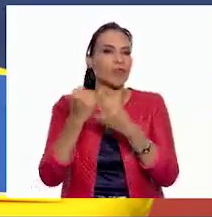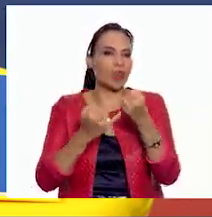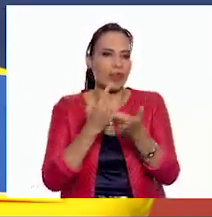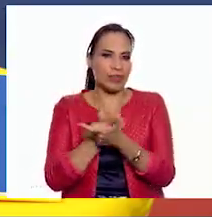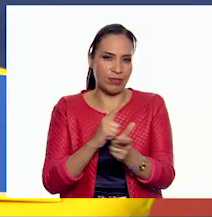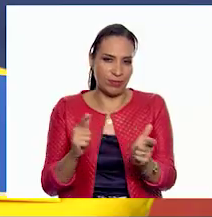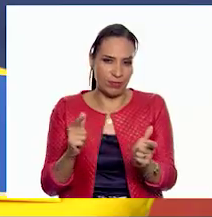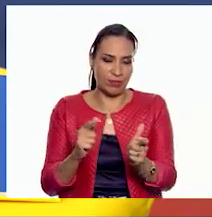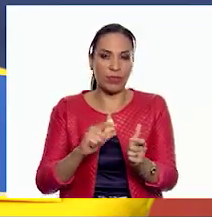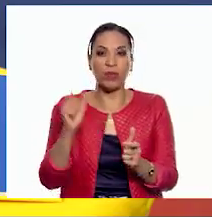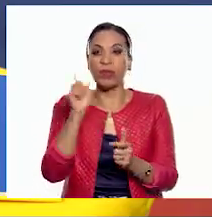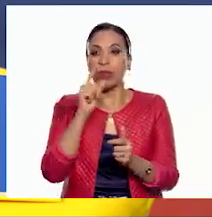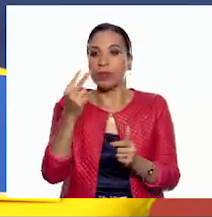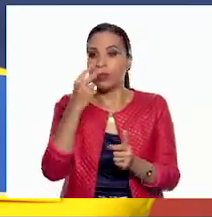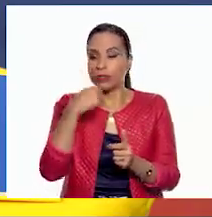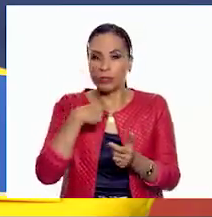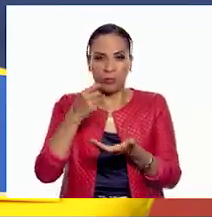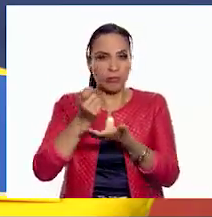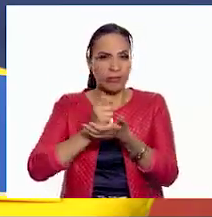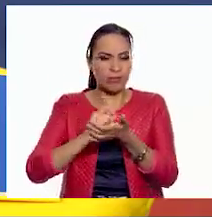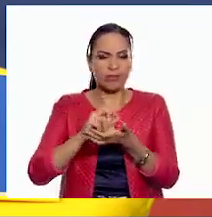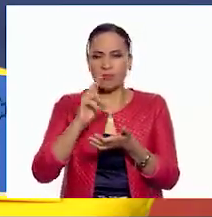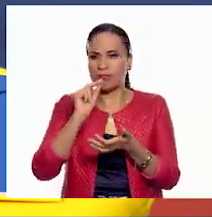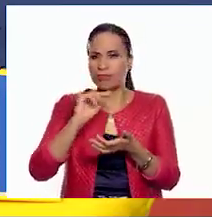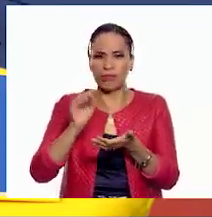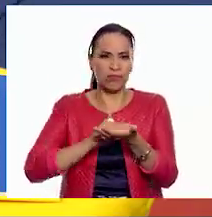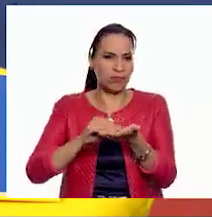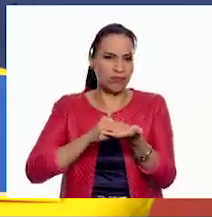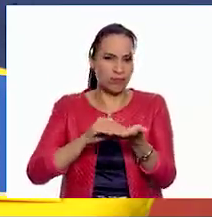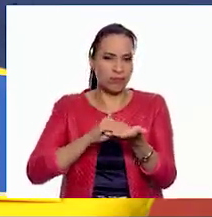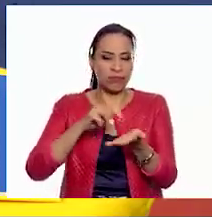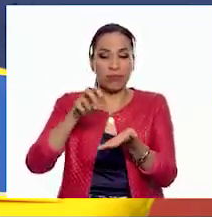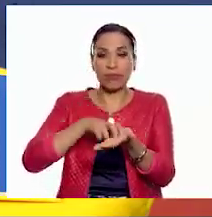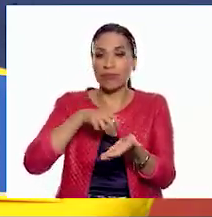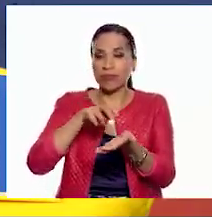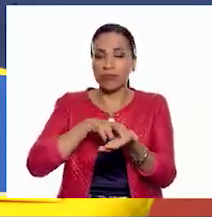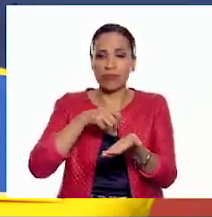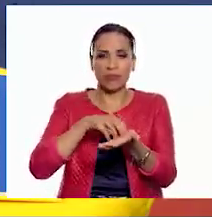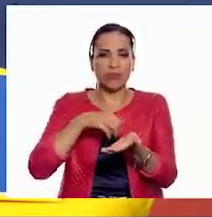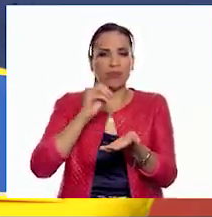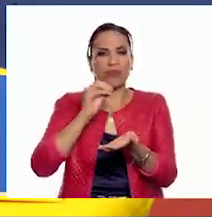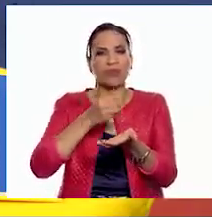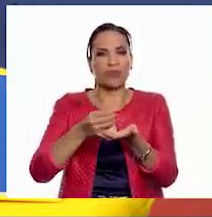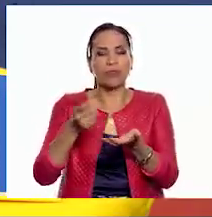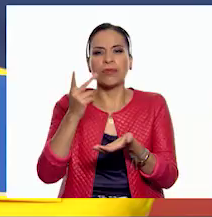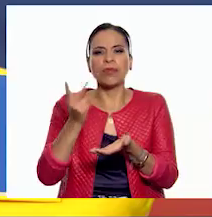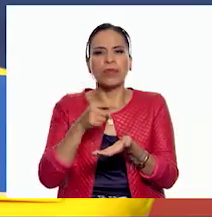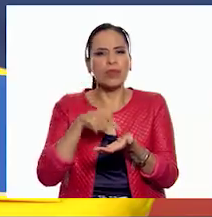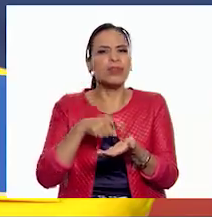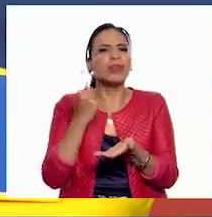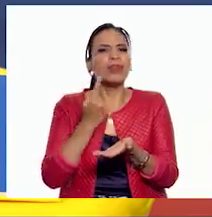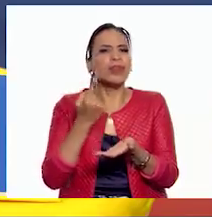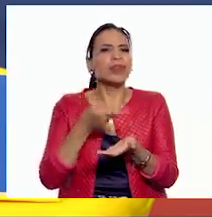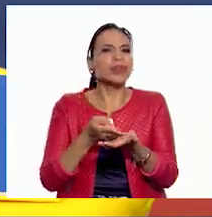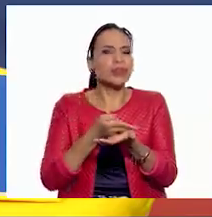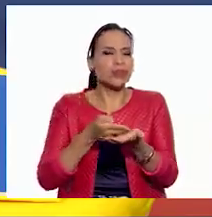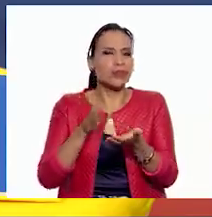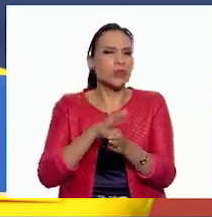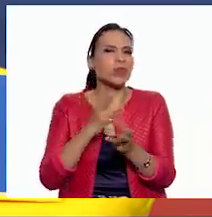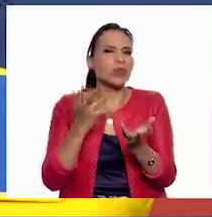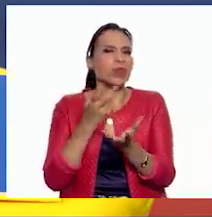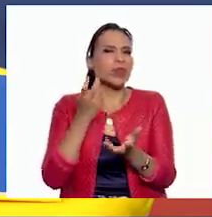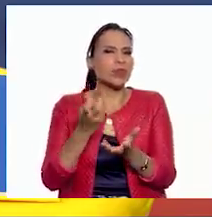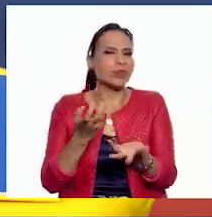libremente. Cuando me veas llegar, no me borres, corrijas o completes. Mejor pregunta qué soy y por qué me